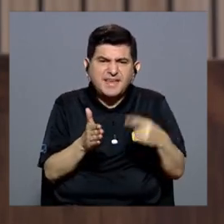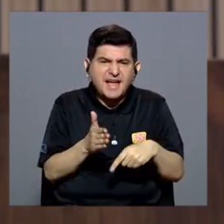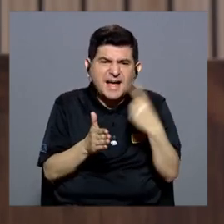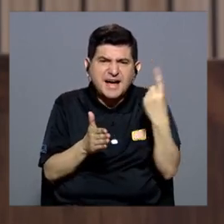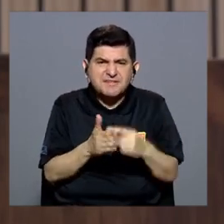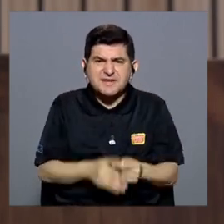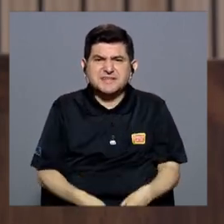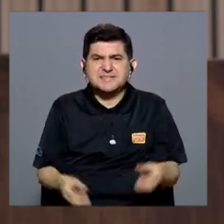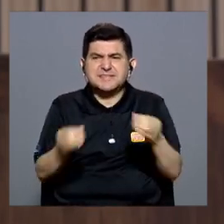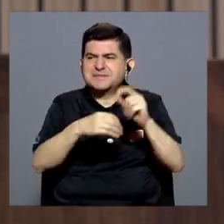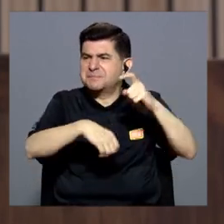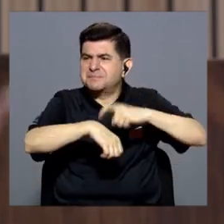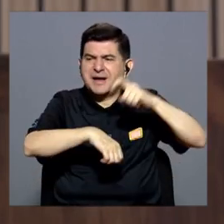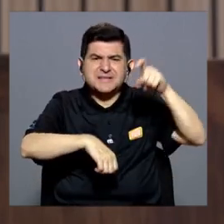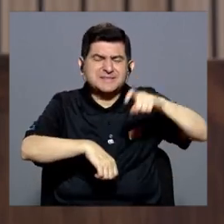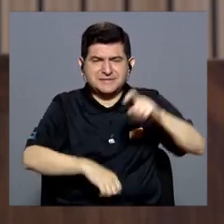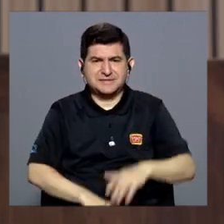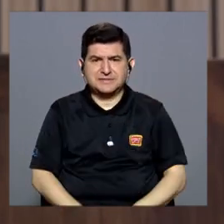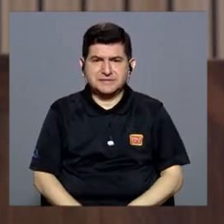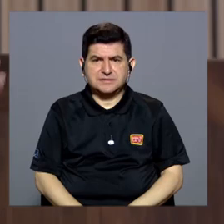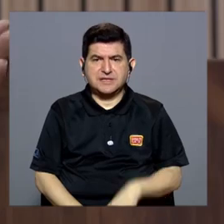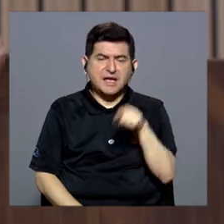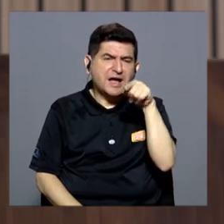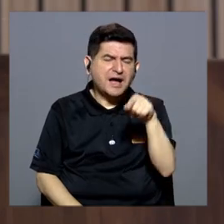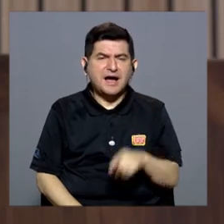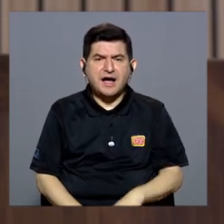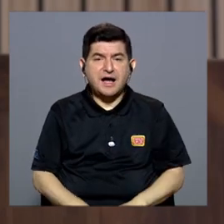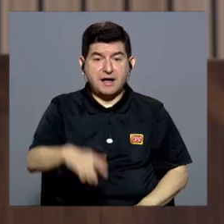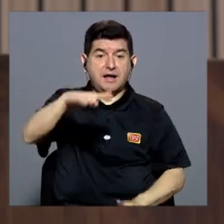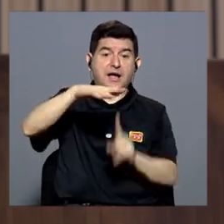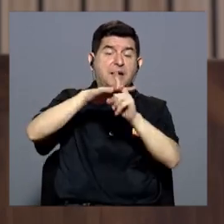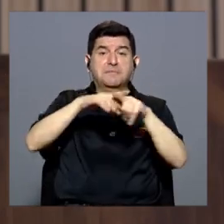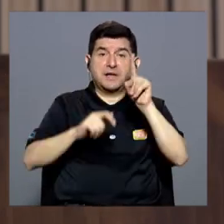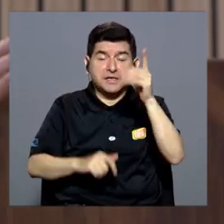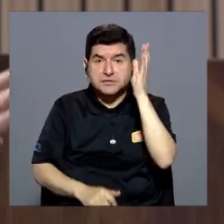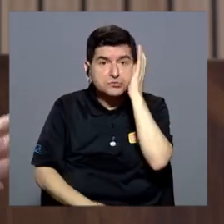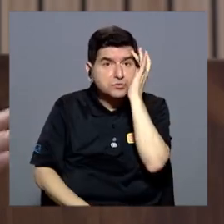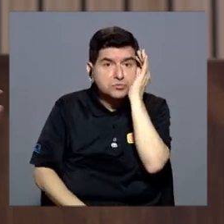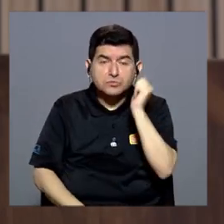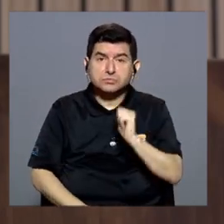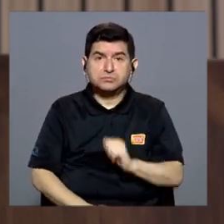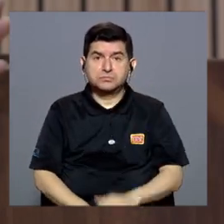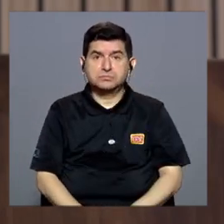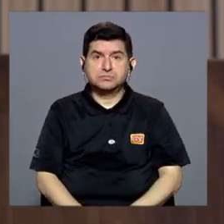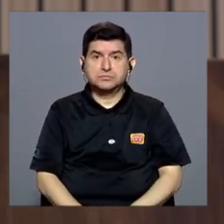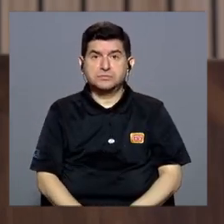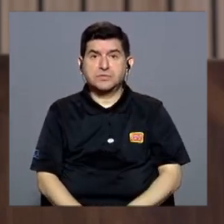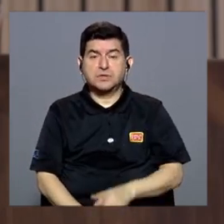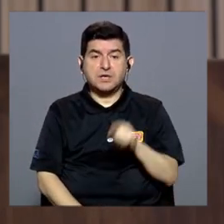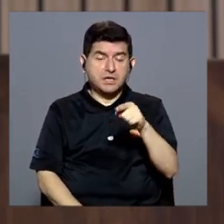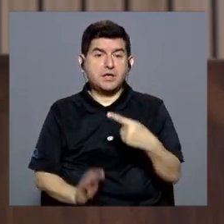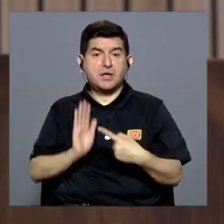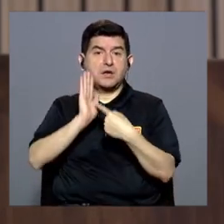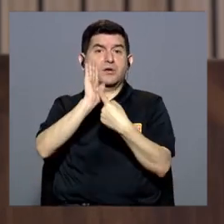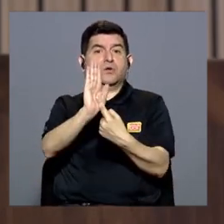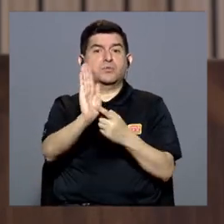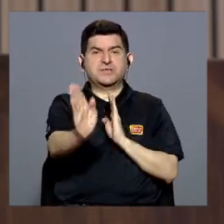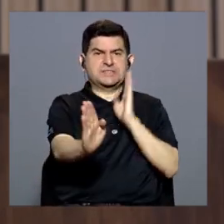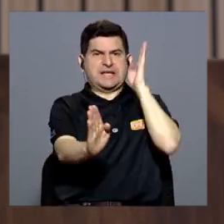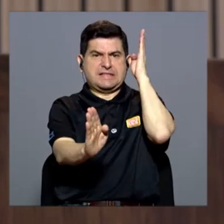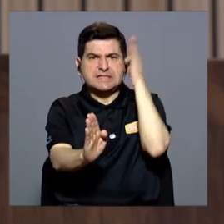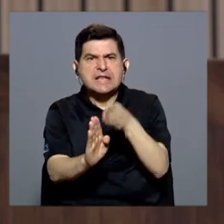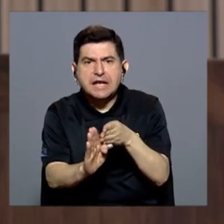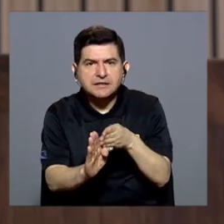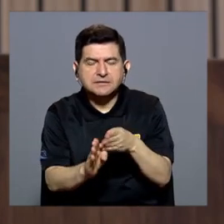que durar un poco más de tiempo y resulta que irrumpen con una preocupación y nos tiran en la cara, ¿verdad?